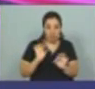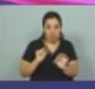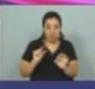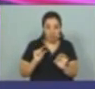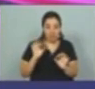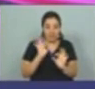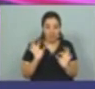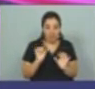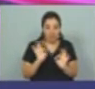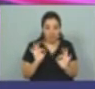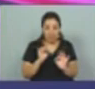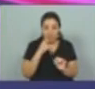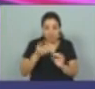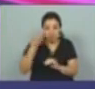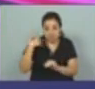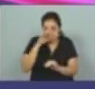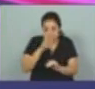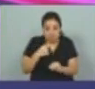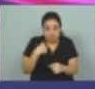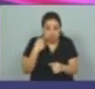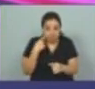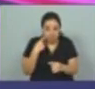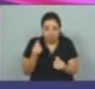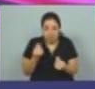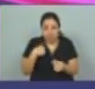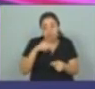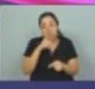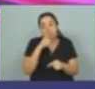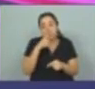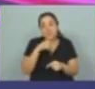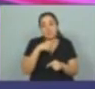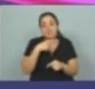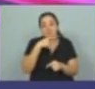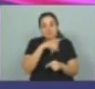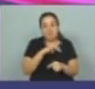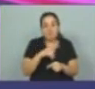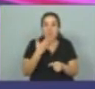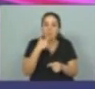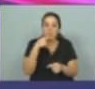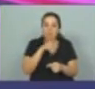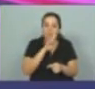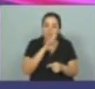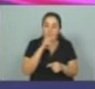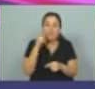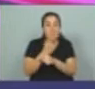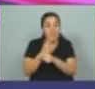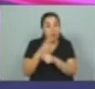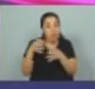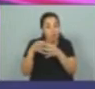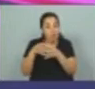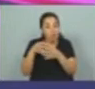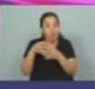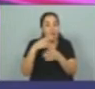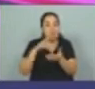Yo nunca vi esa plata. Y creo que hay una defraudación al fisco primero, después a mí, así que me encantaría que la AFIP vaya a Ideas Más